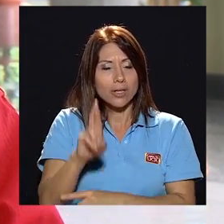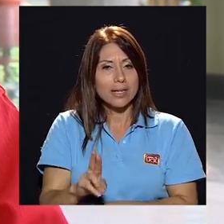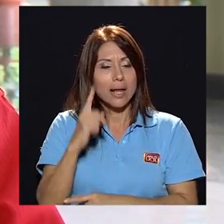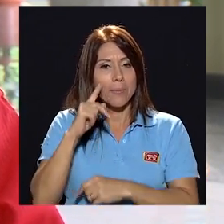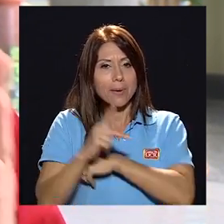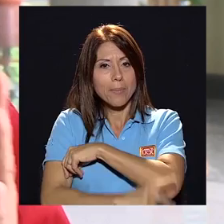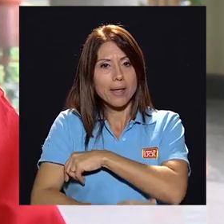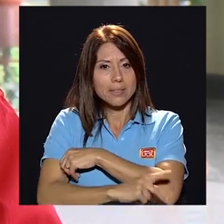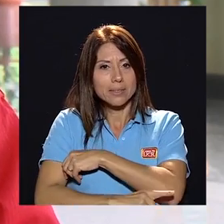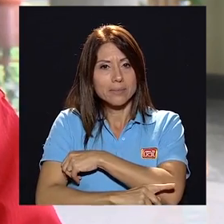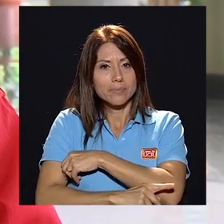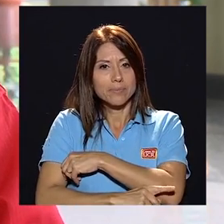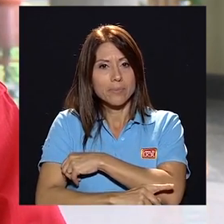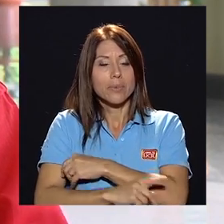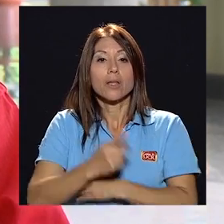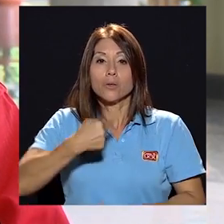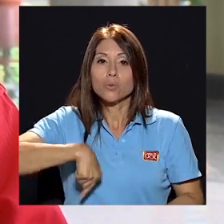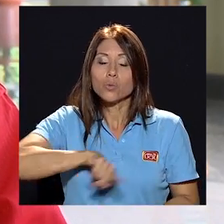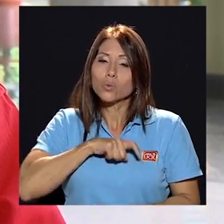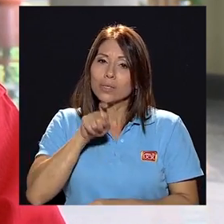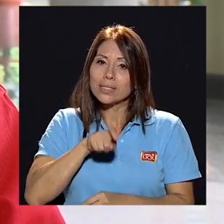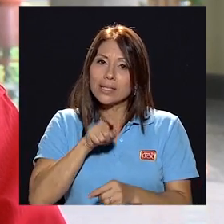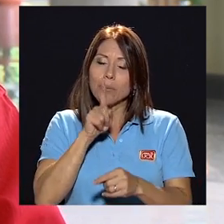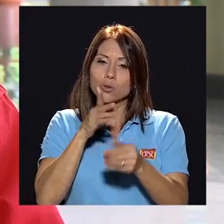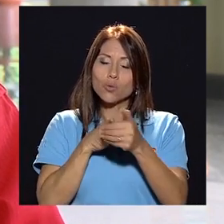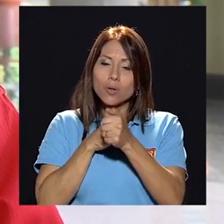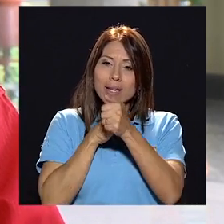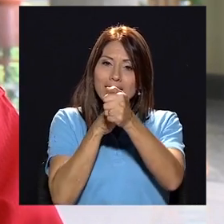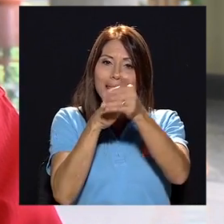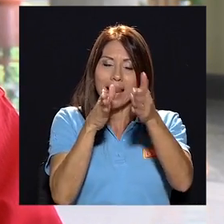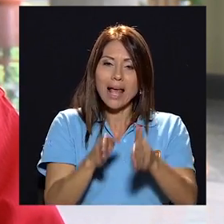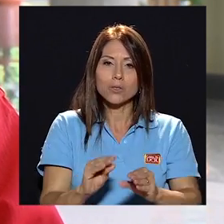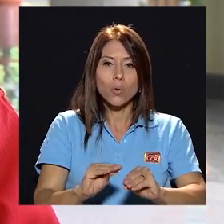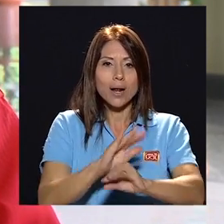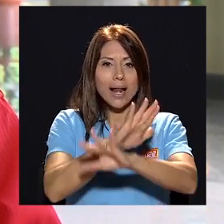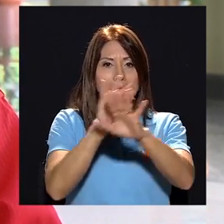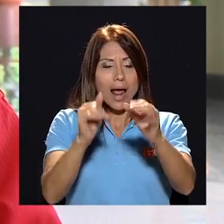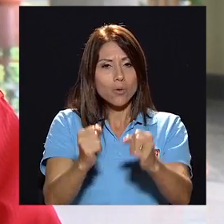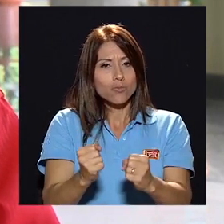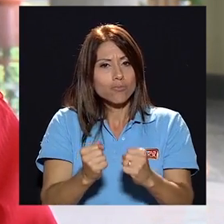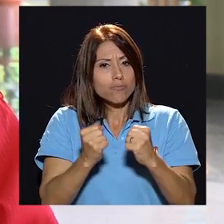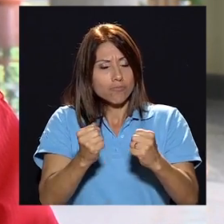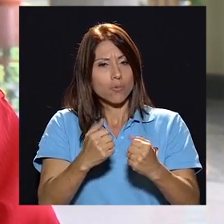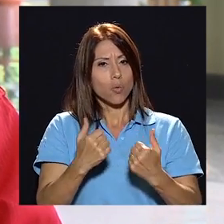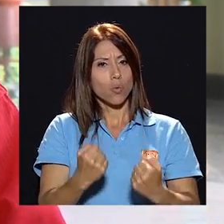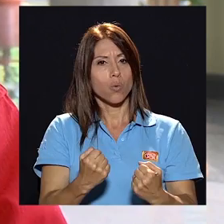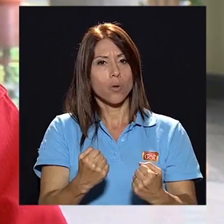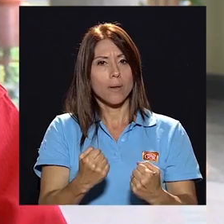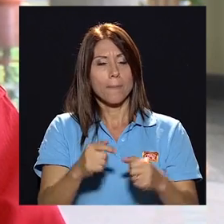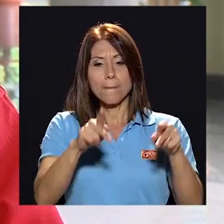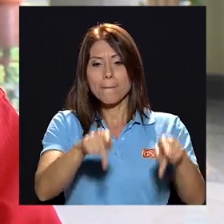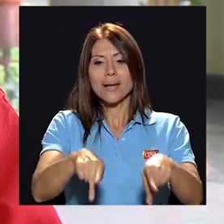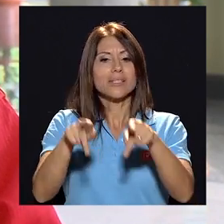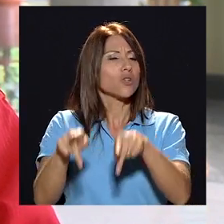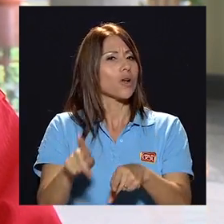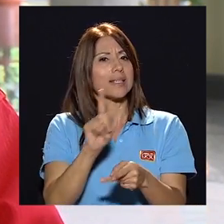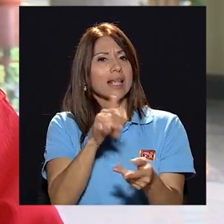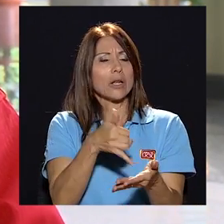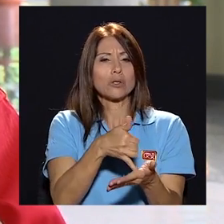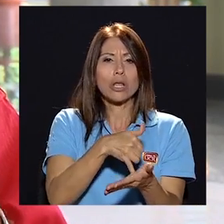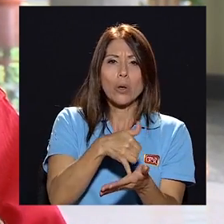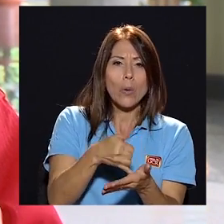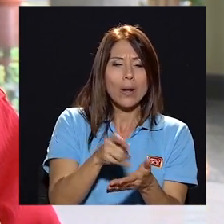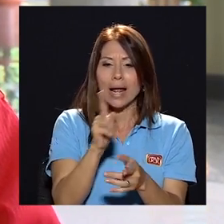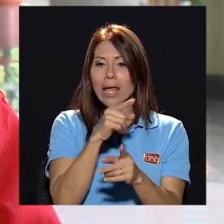de Costa Rica y para el país ahí necesitamos un liderazgo claro sólido fuerte personas que no se